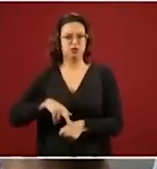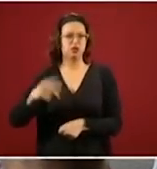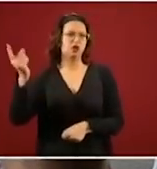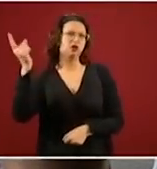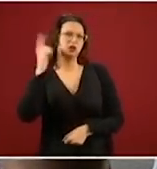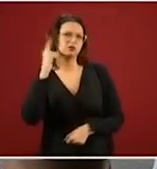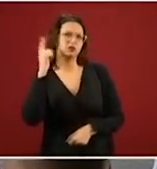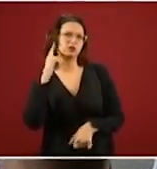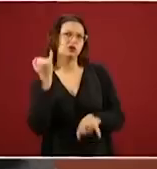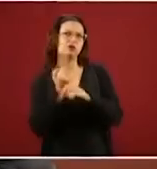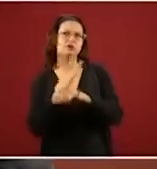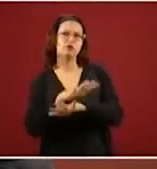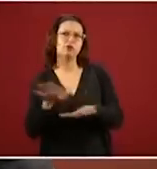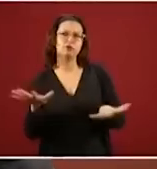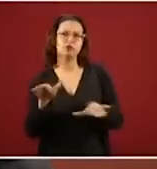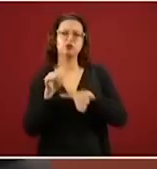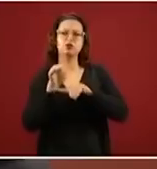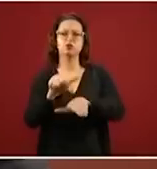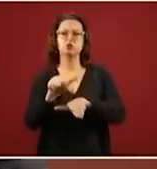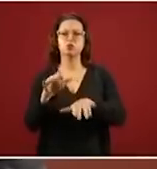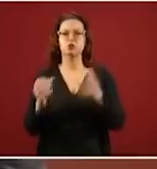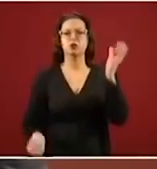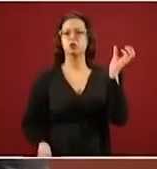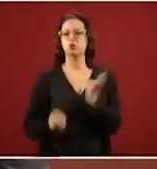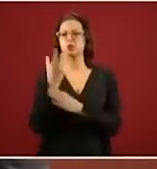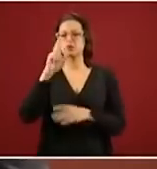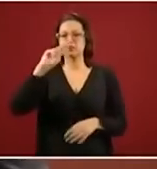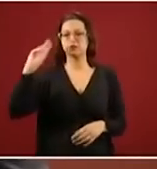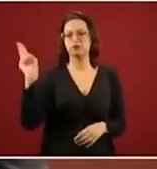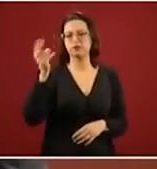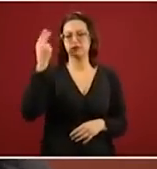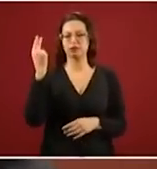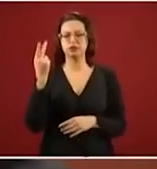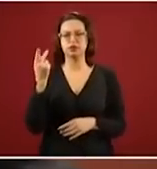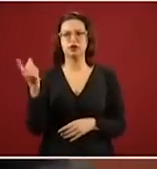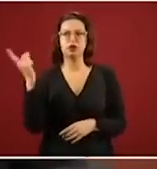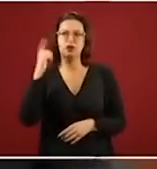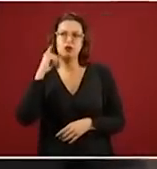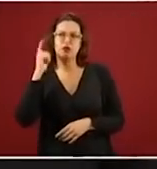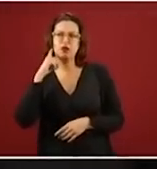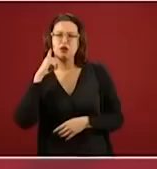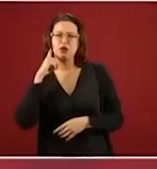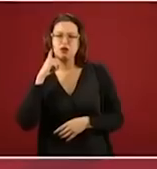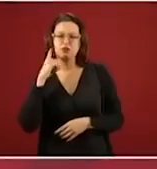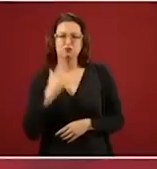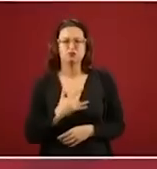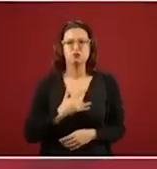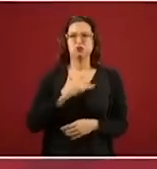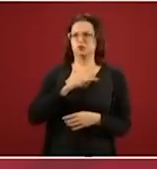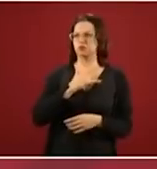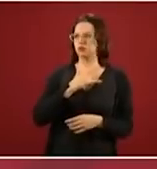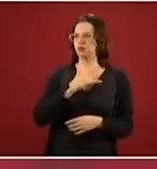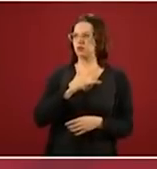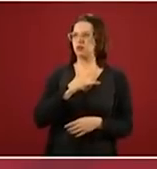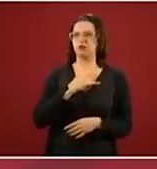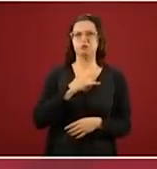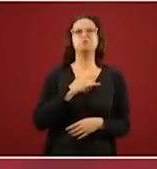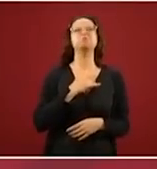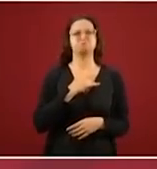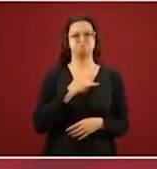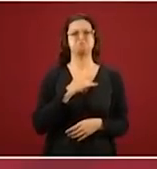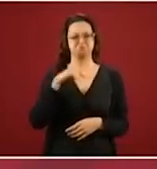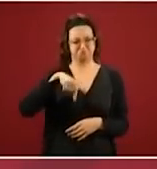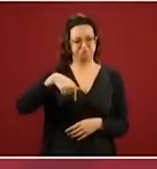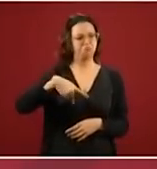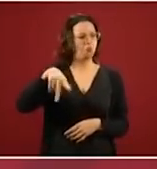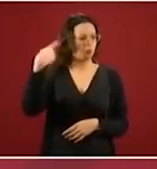zócalo de que hablaba yo de esta nueva universidad él decidió impulsar